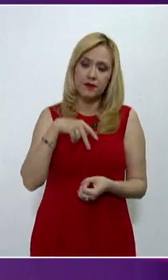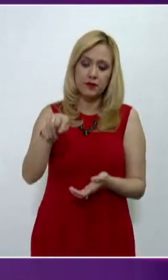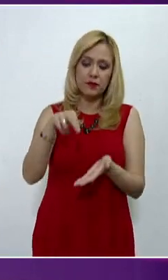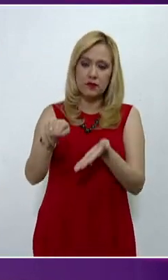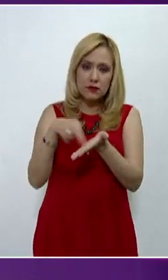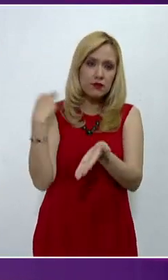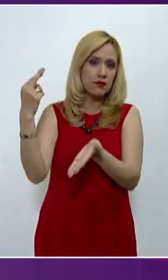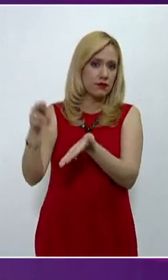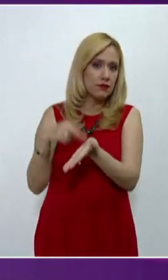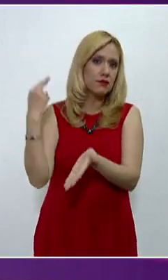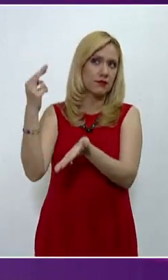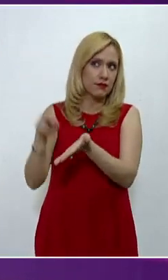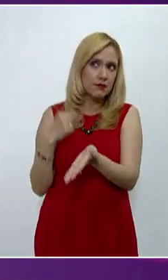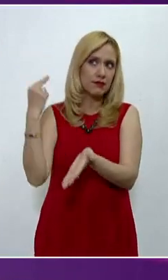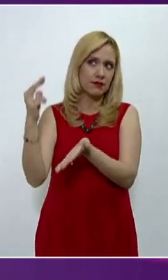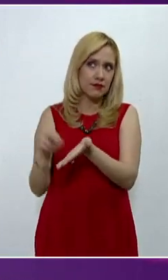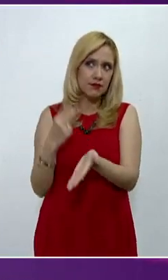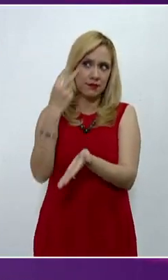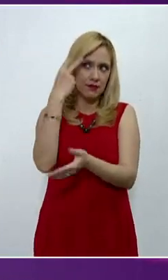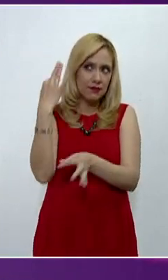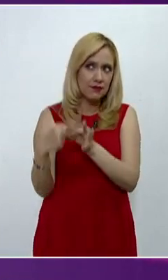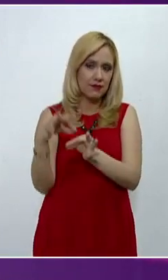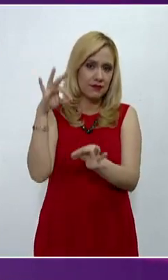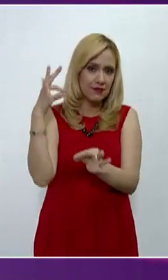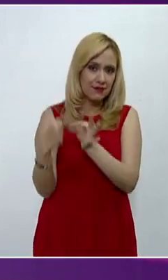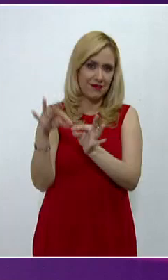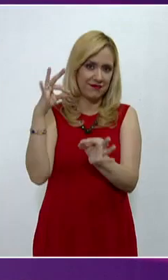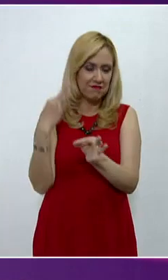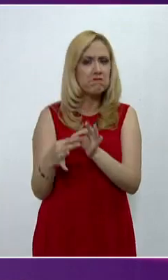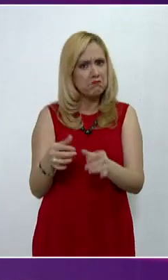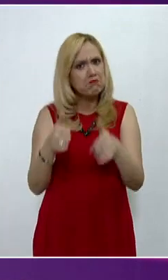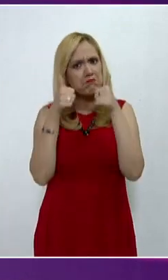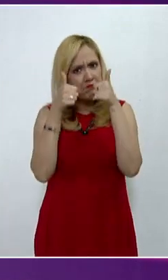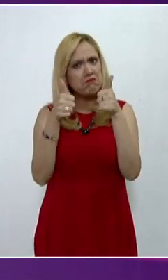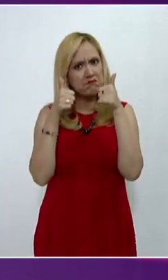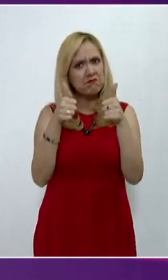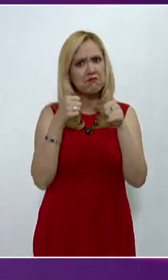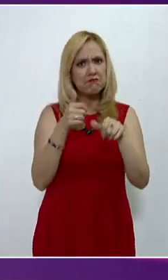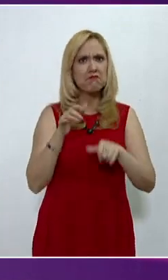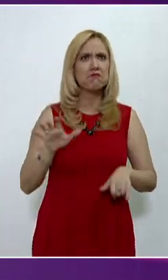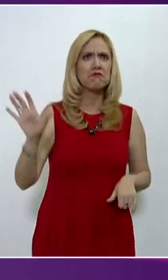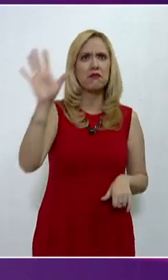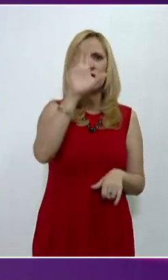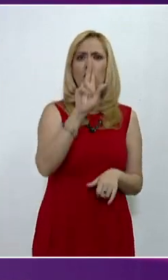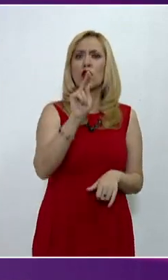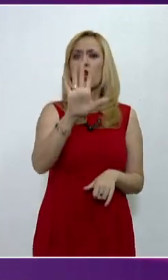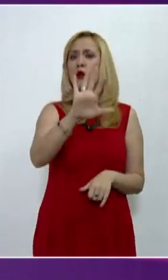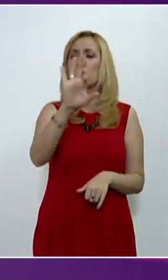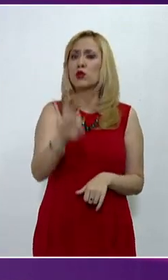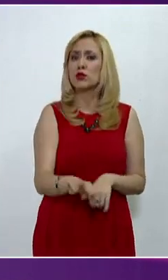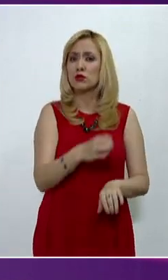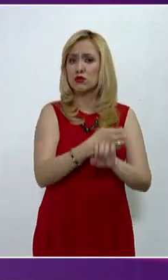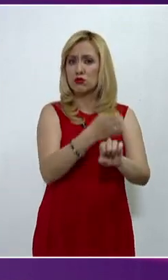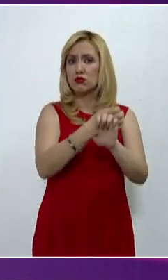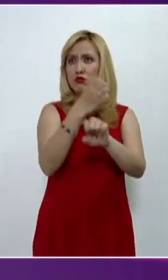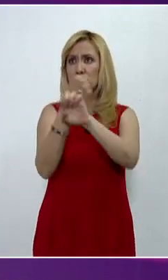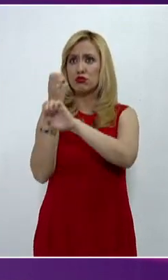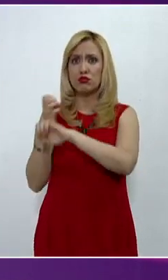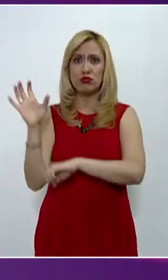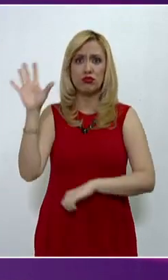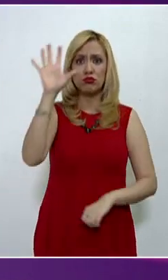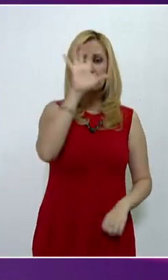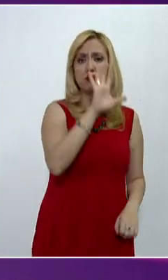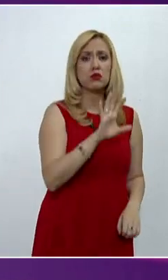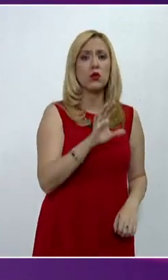sea, que dicho sea de paso, ha demostrado muchísima eficiencia en muchos estados, ¿no? O sea, un 85% de eficiencia, es solo el simple hecho de